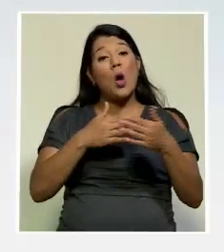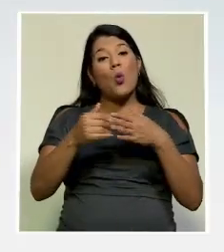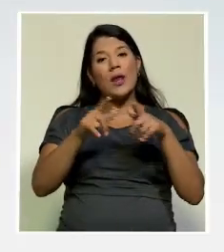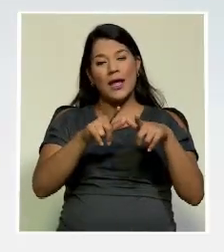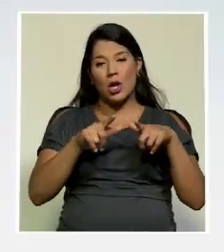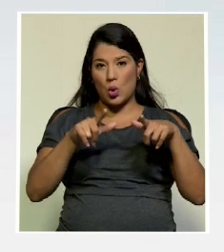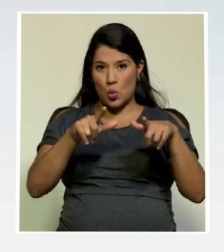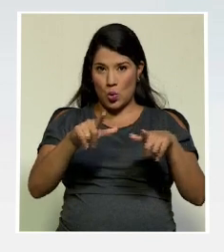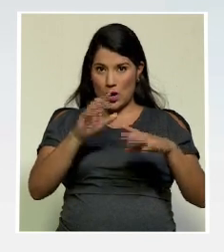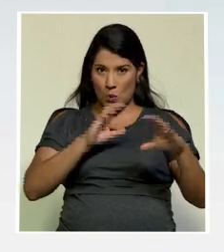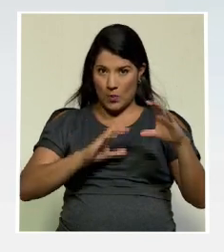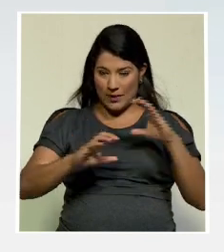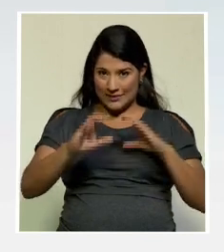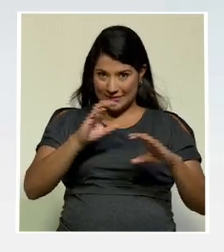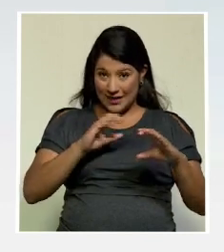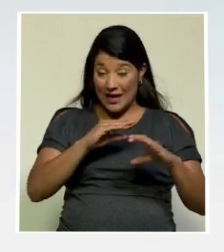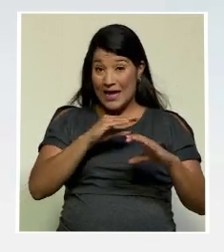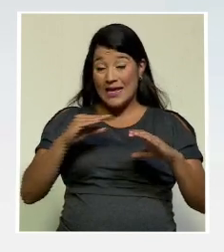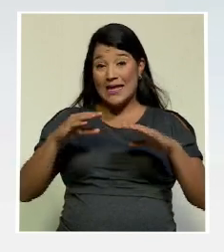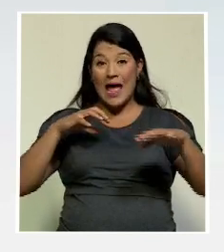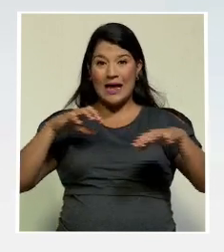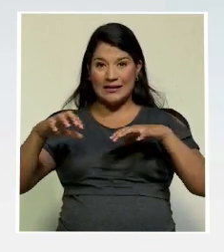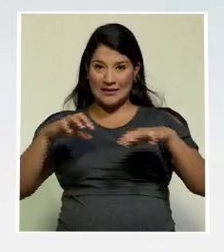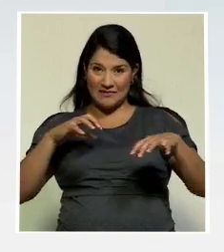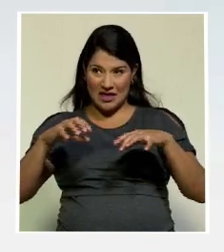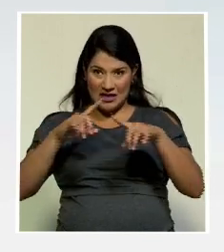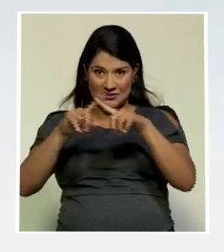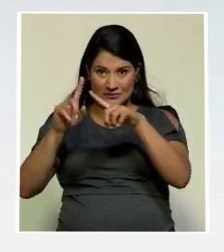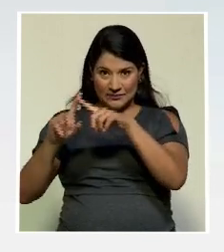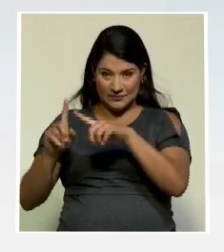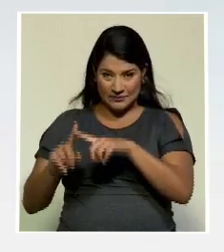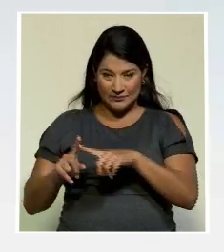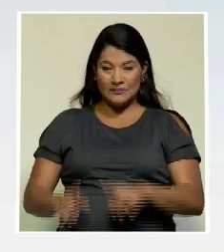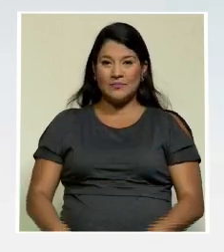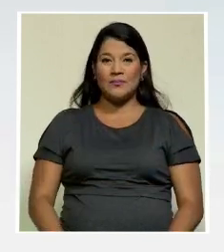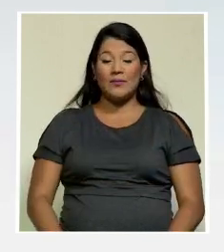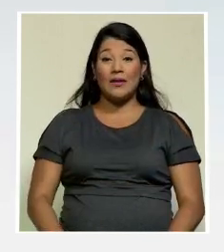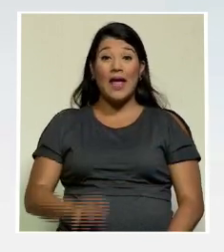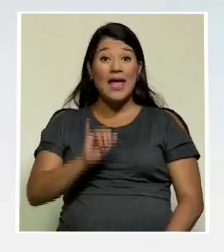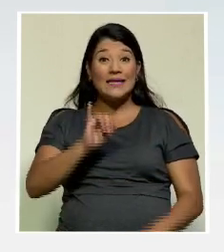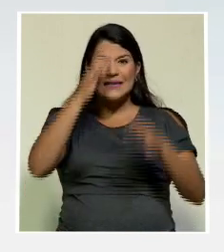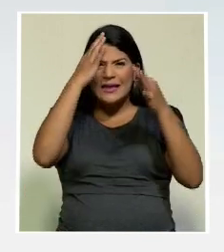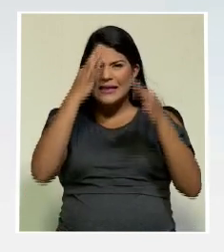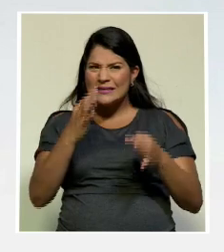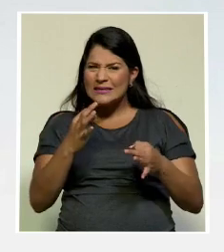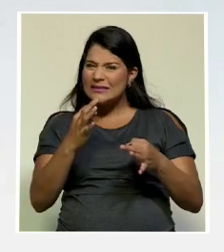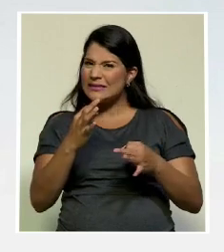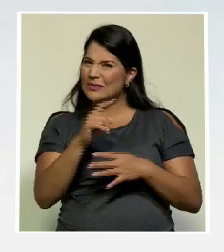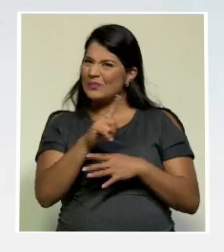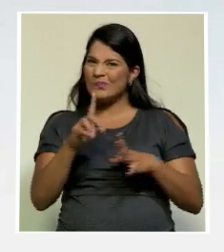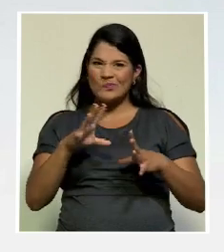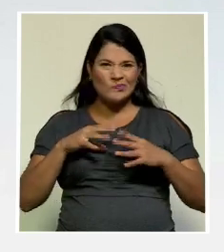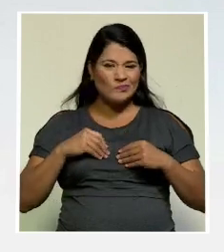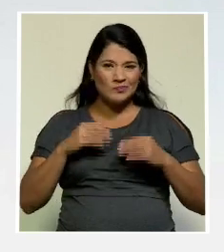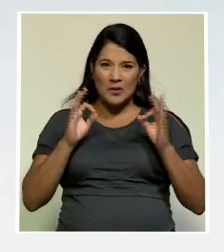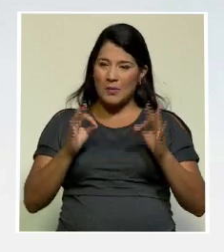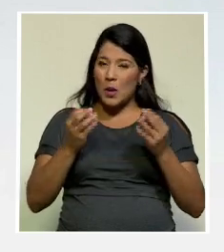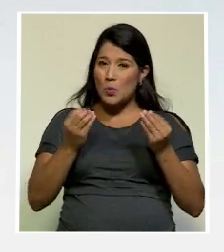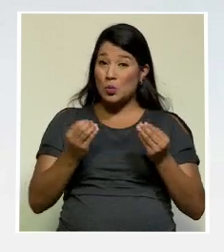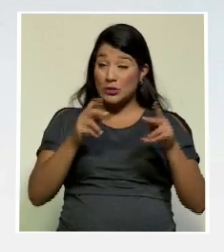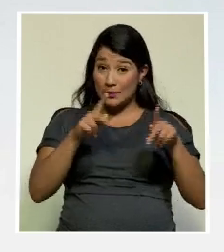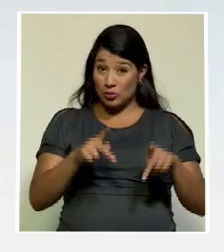establecimiento comercial y de actividades de diversas índoles. La medida no ha caído nada bien en el Congreso, donde el jefe de fracción